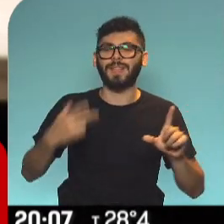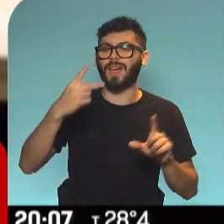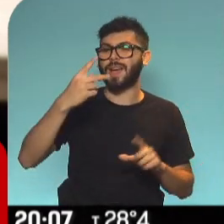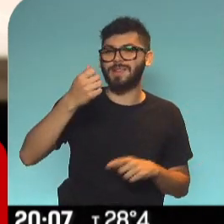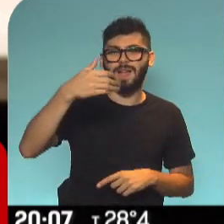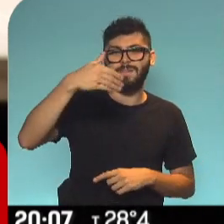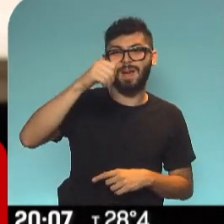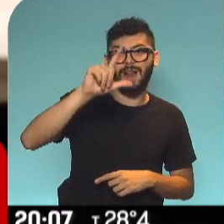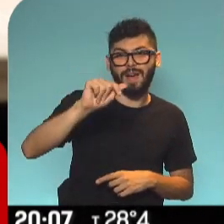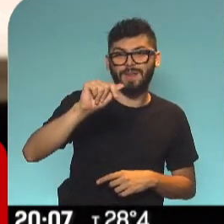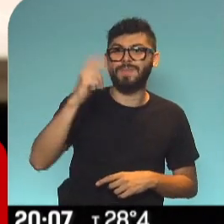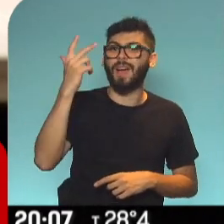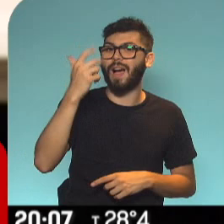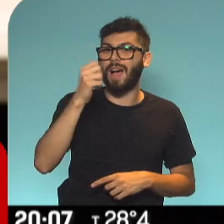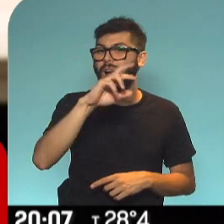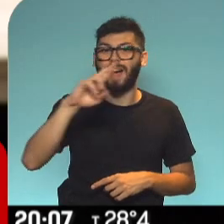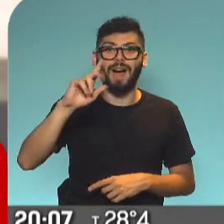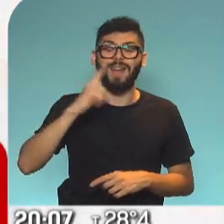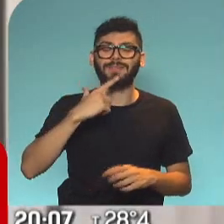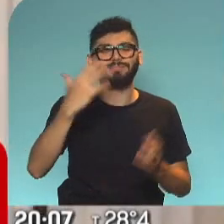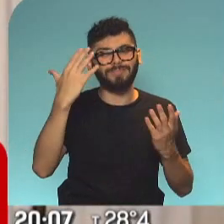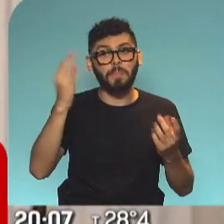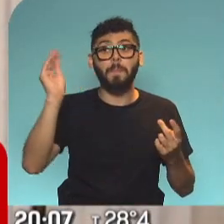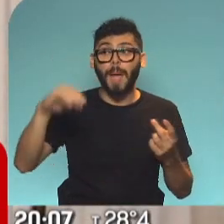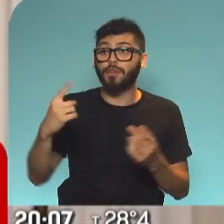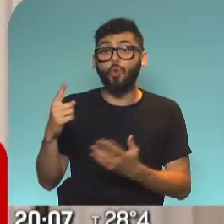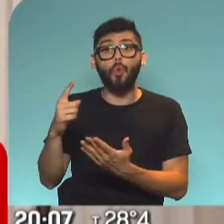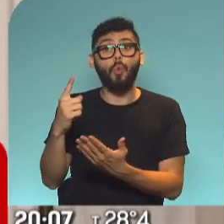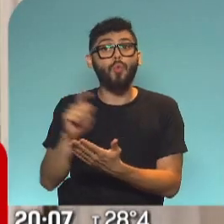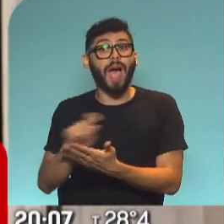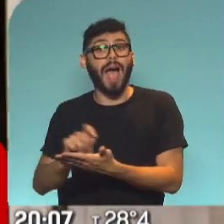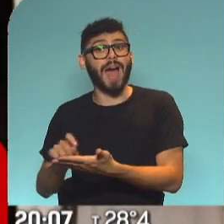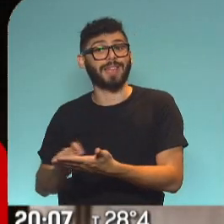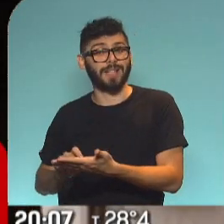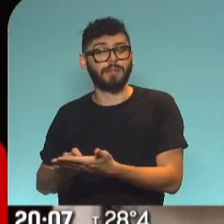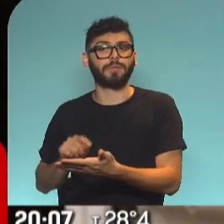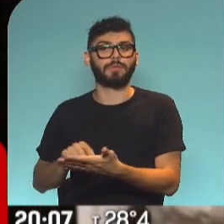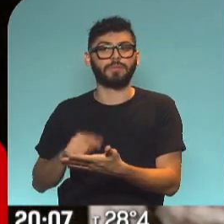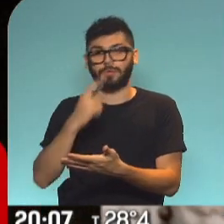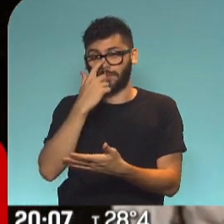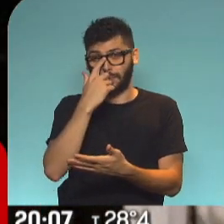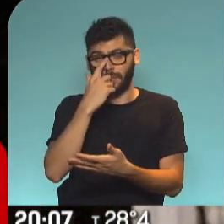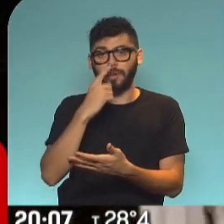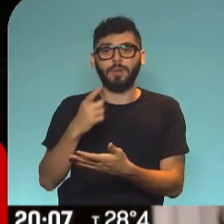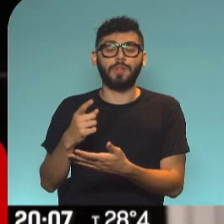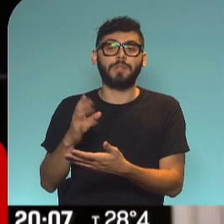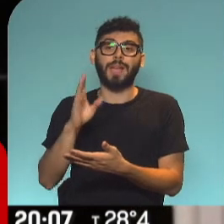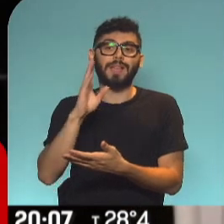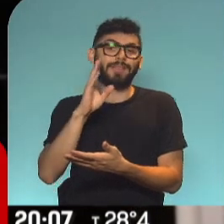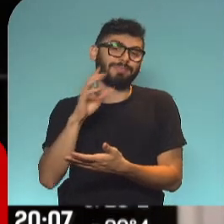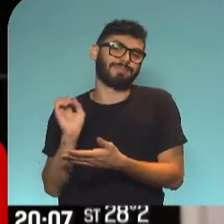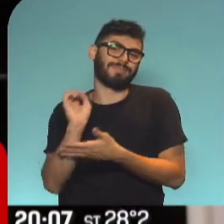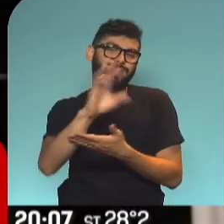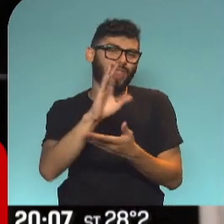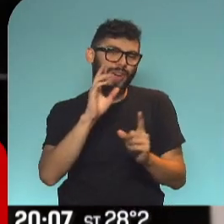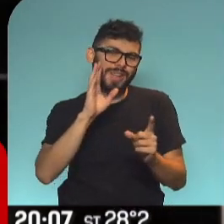hoy dio a conocer una carta, ¿no?, que le mandó a el presidente estadounidense Joe Biden. Una carta, podríamos